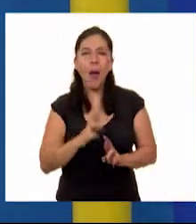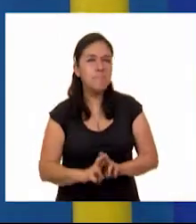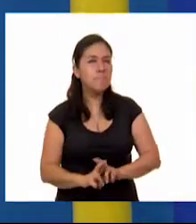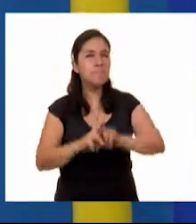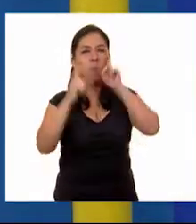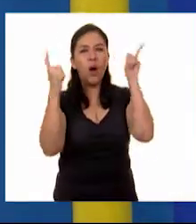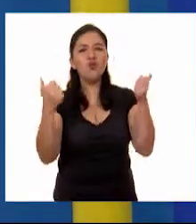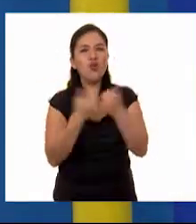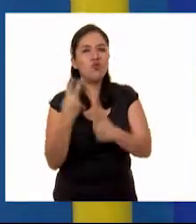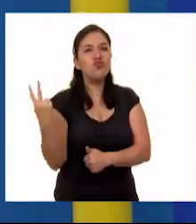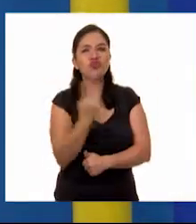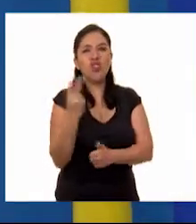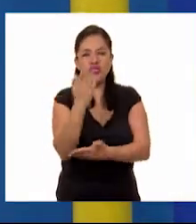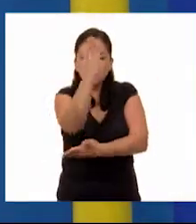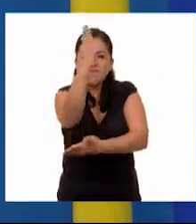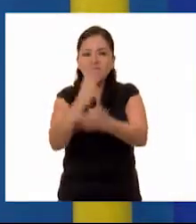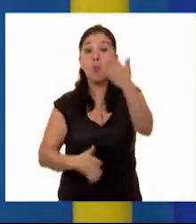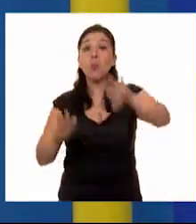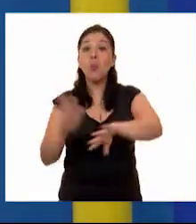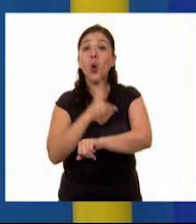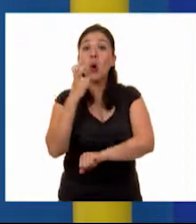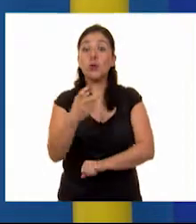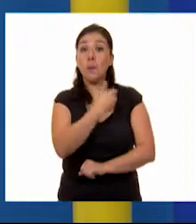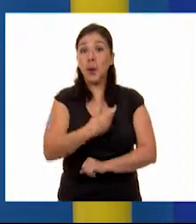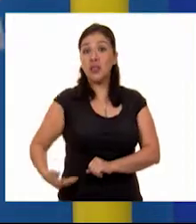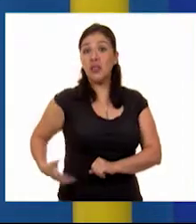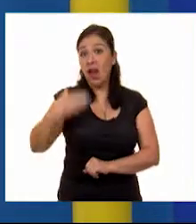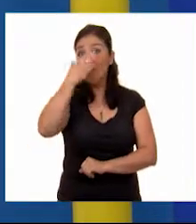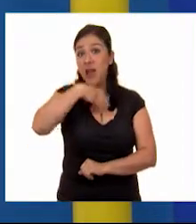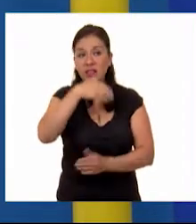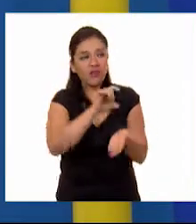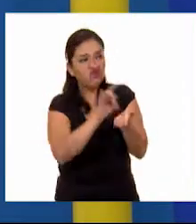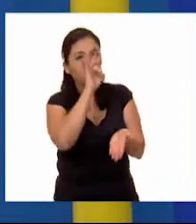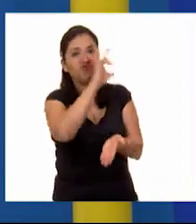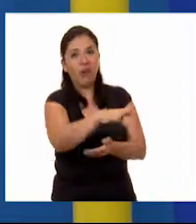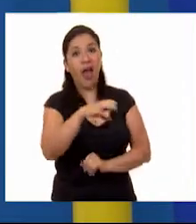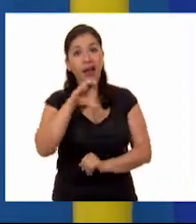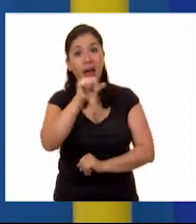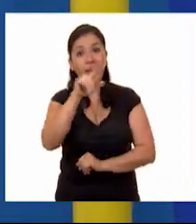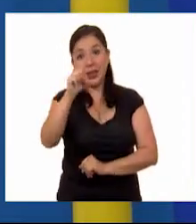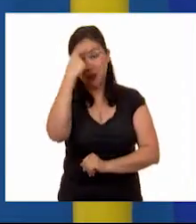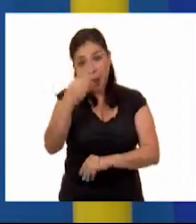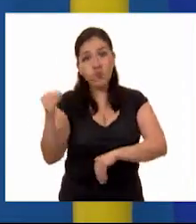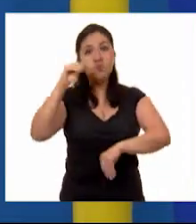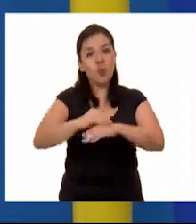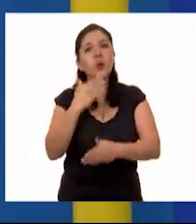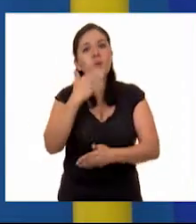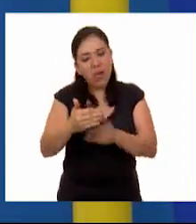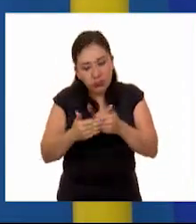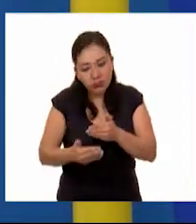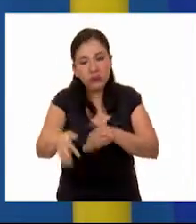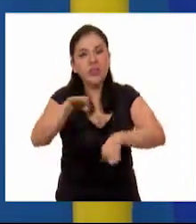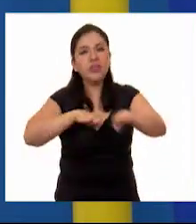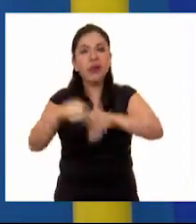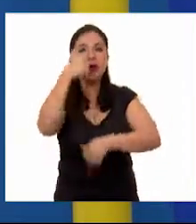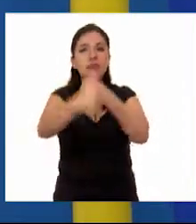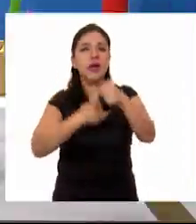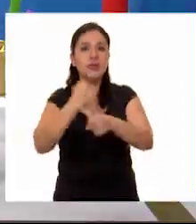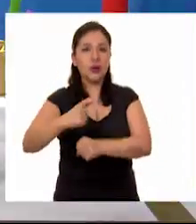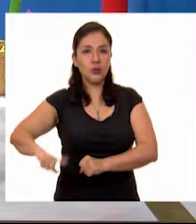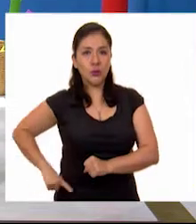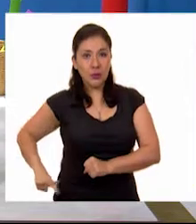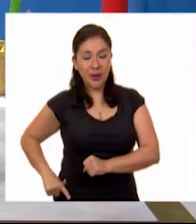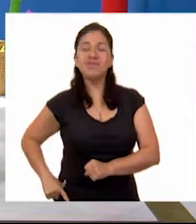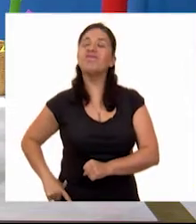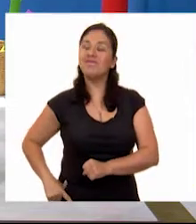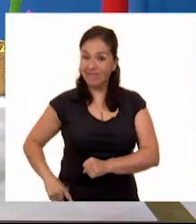rompimiento entre ambos y por eso el presidente Lázaro Cárdenas expulsó a Calles para poder concretar su plan de sexenal de gobierno.